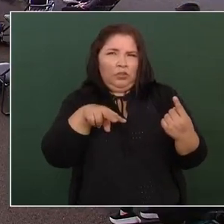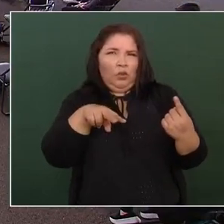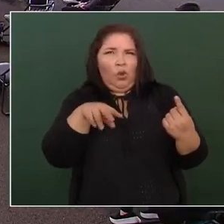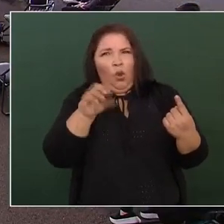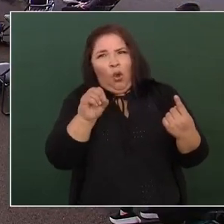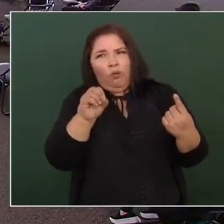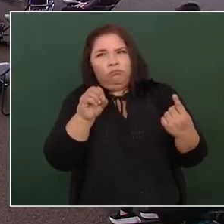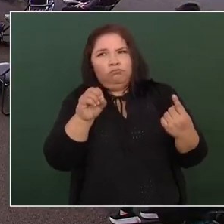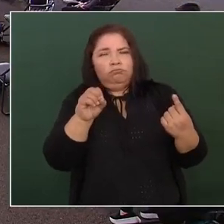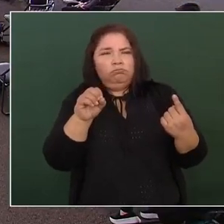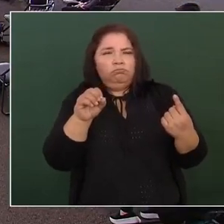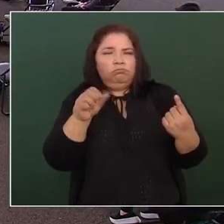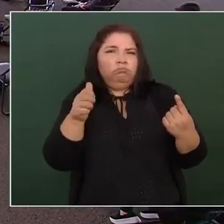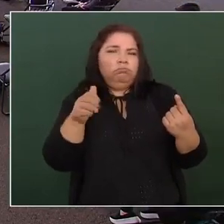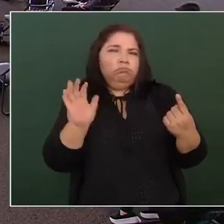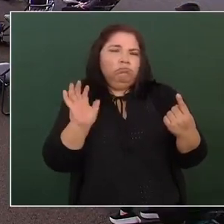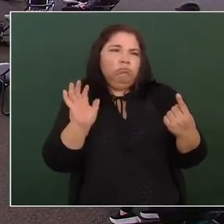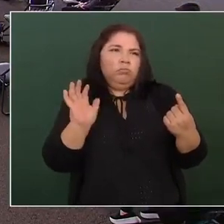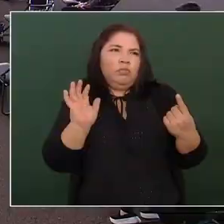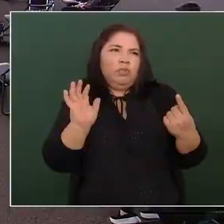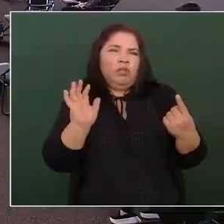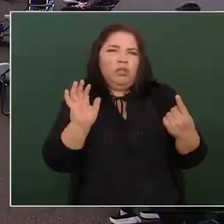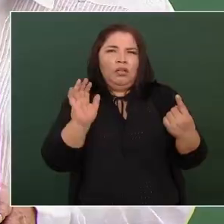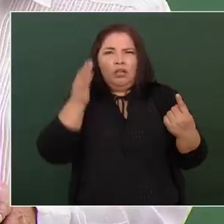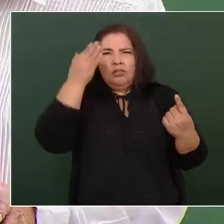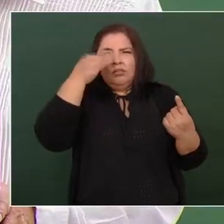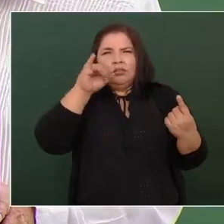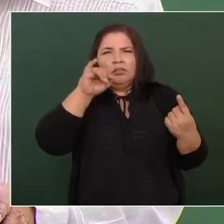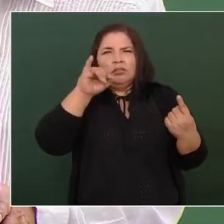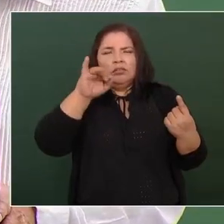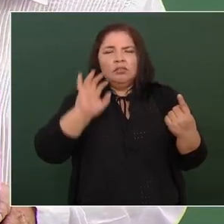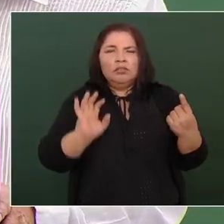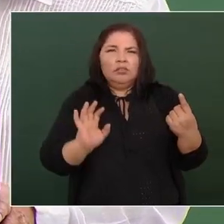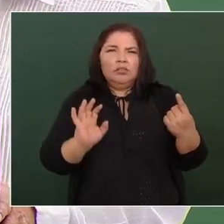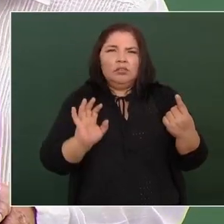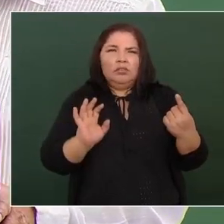bots, pero yo creo que sí es real, porque